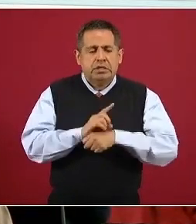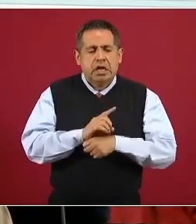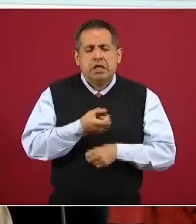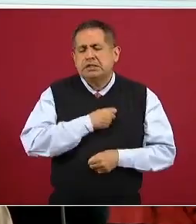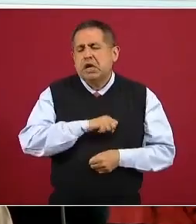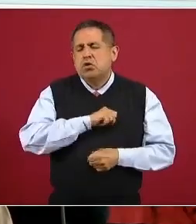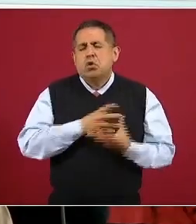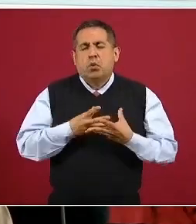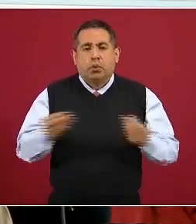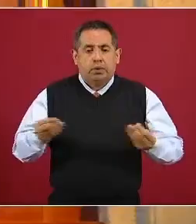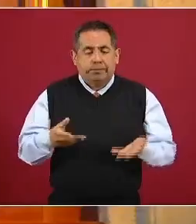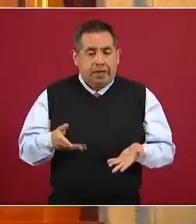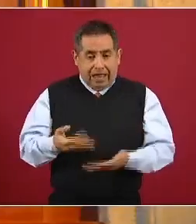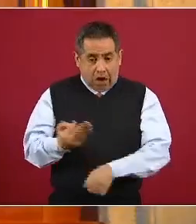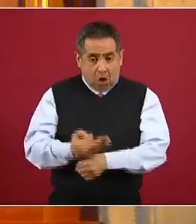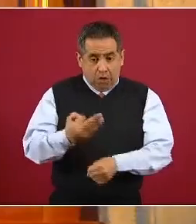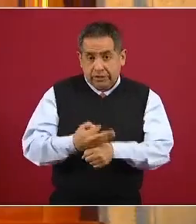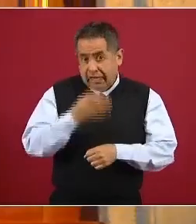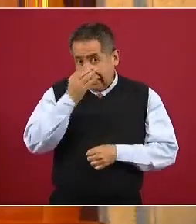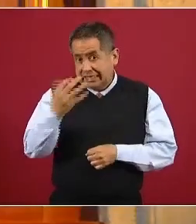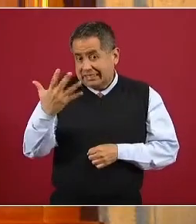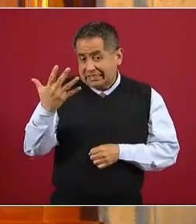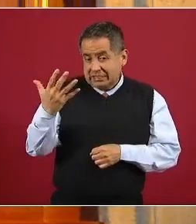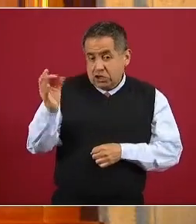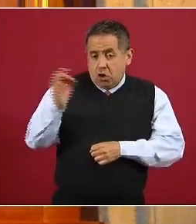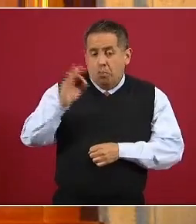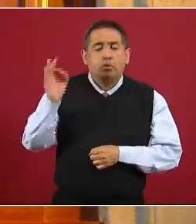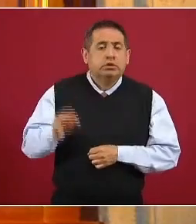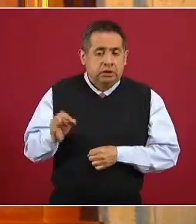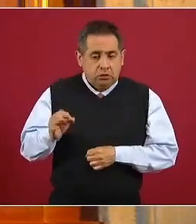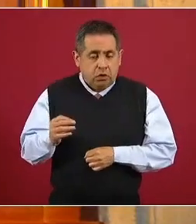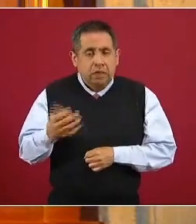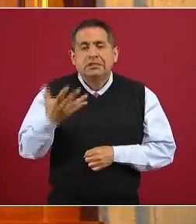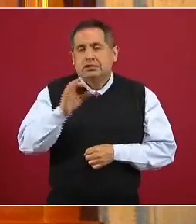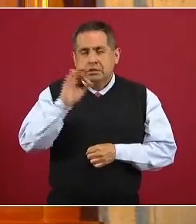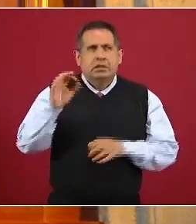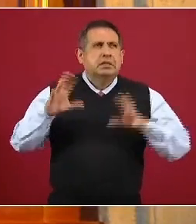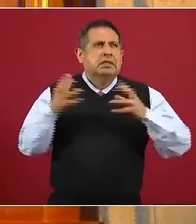Es por eso que solo el 5% de ellas, estas